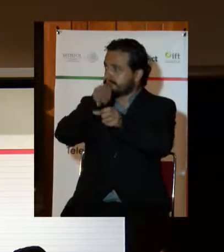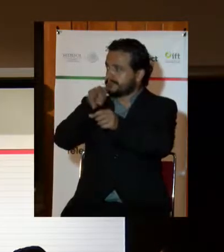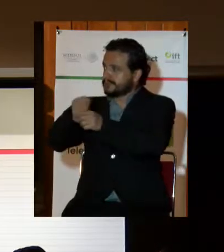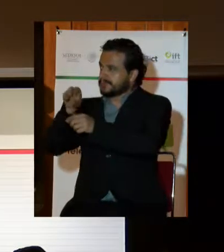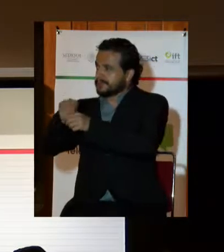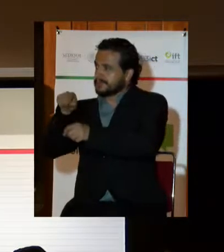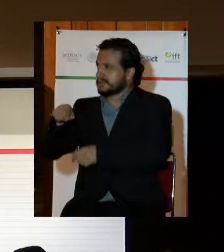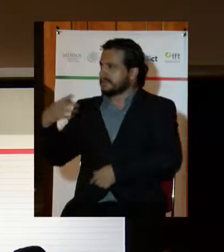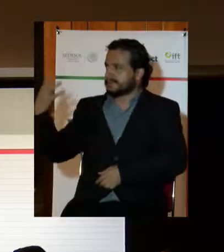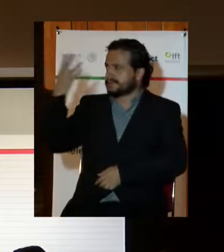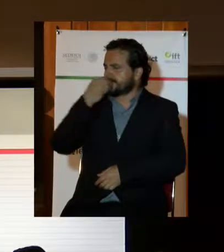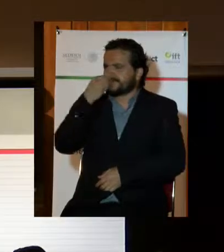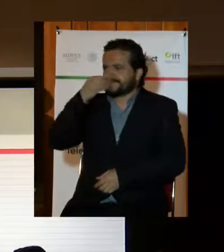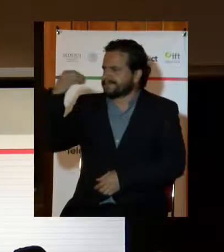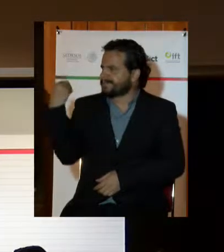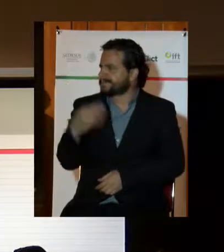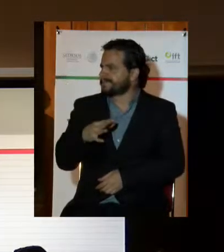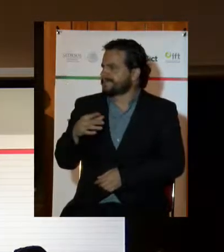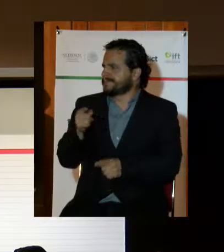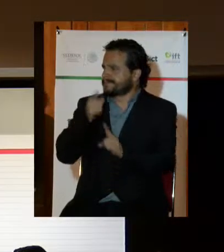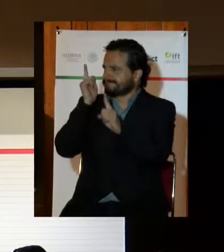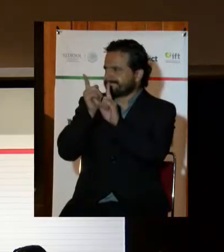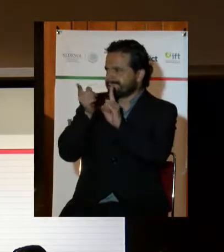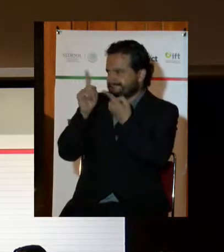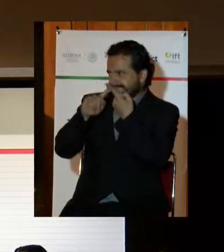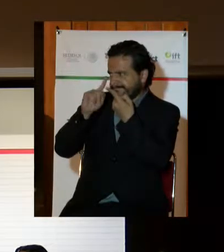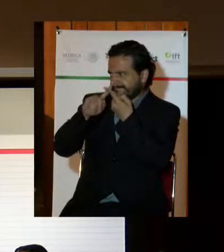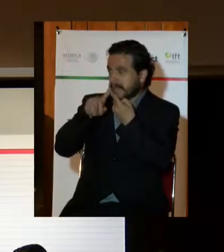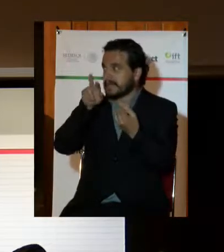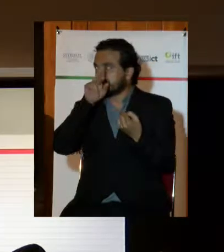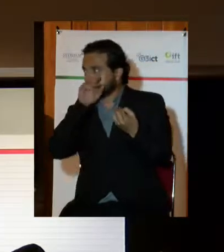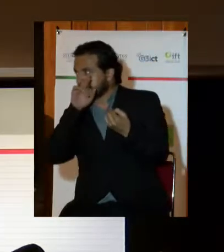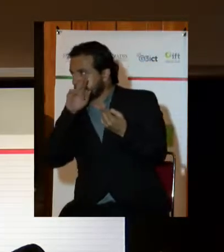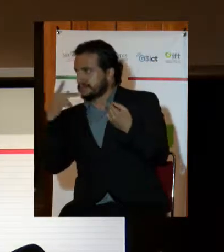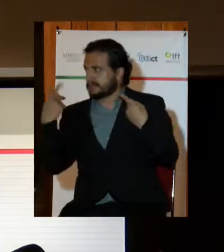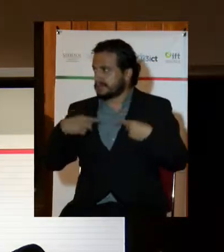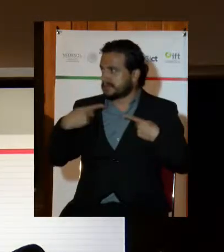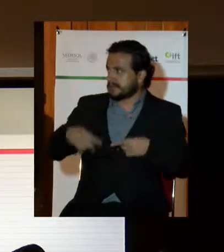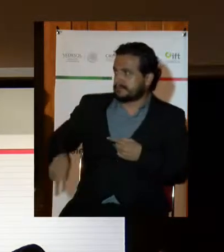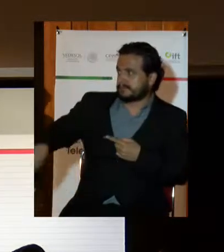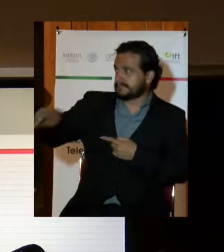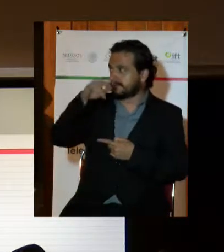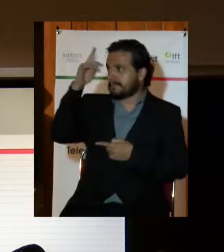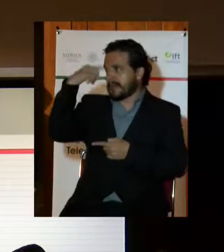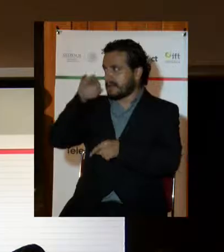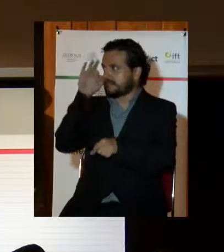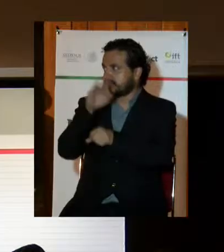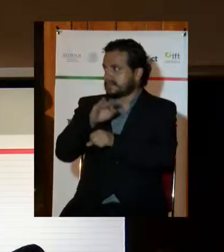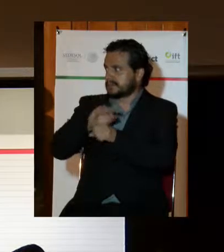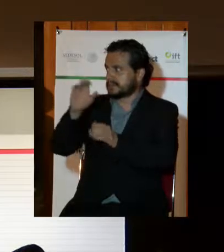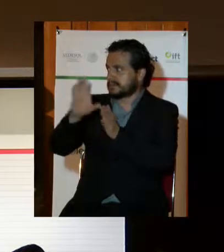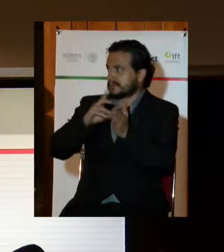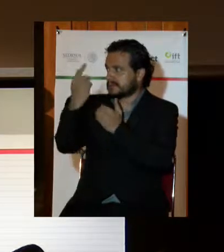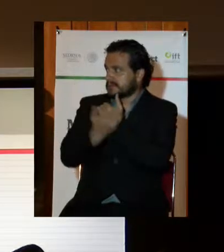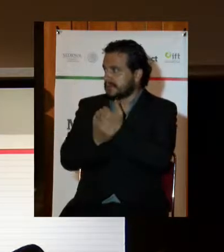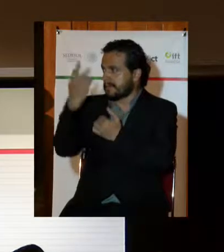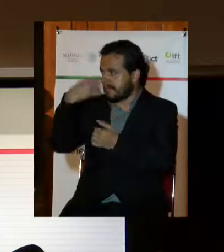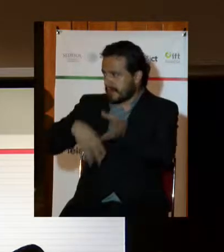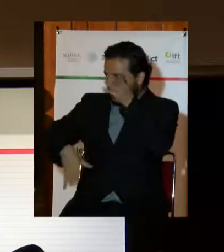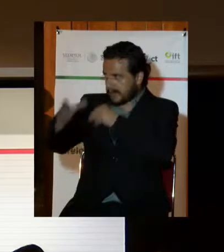uno, la inquietud por hacer, obviamente, respetar los derechos y también por aprender, porque es un tema totalmente nuevo.